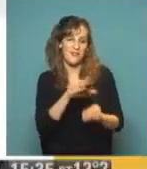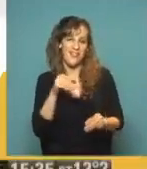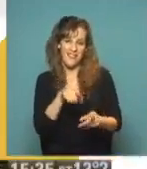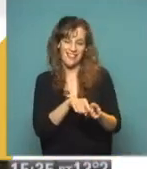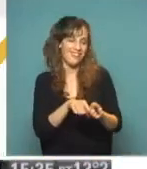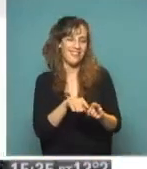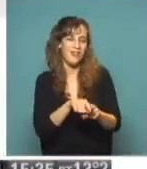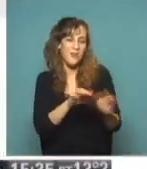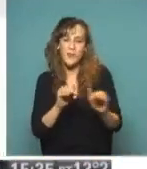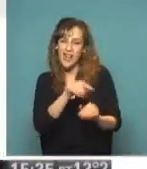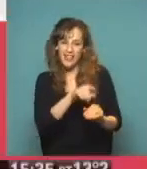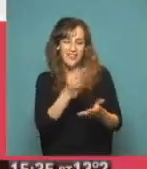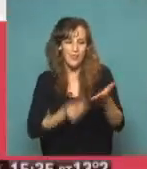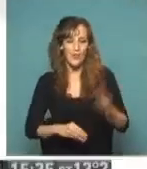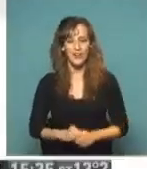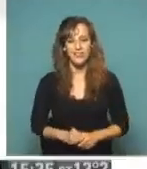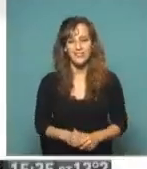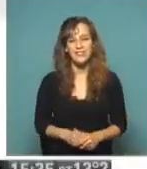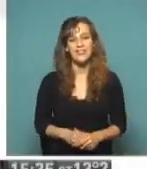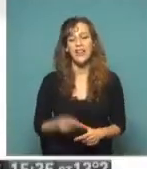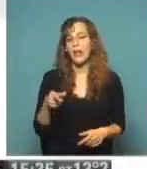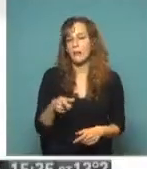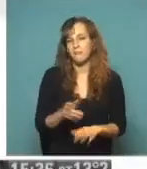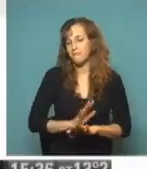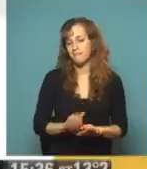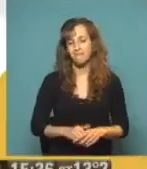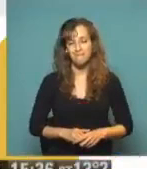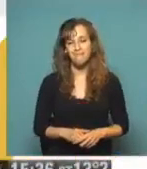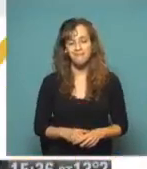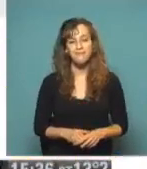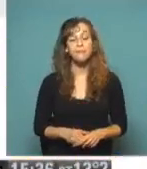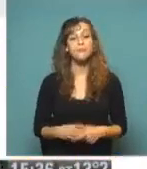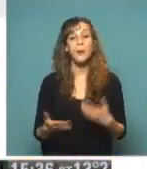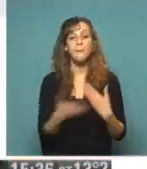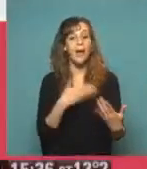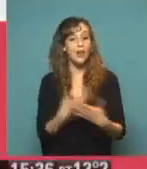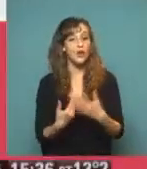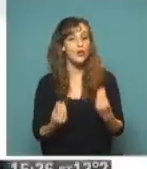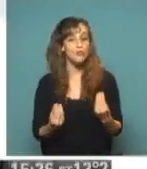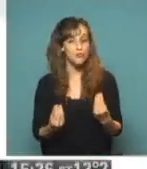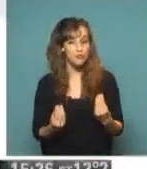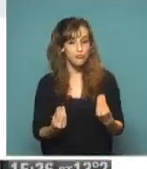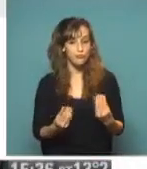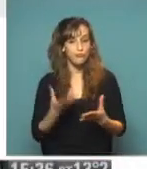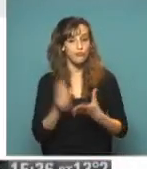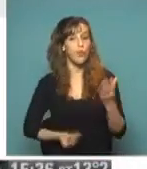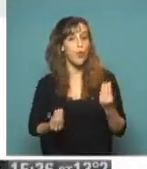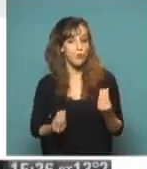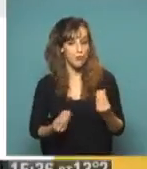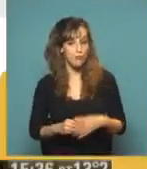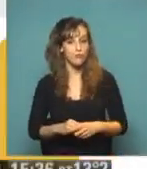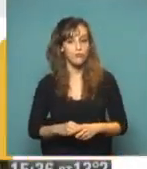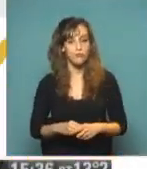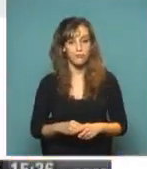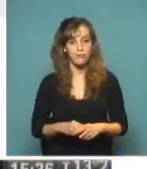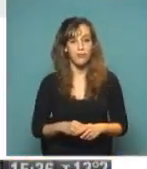moño. ¡Qué canchero! Bueno. El técnico. Y las manitos hacemos como dos alambrecitos y le ponemos un circulito.